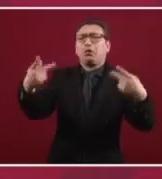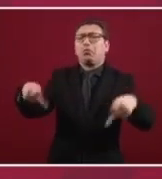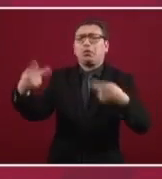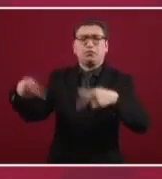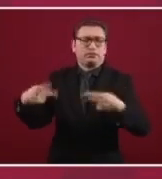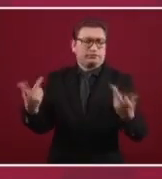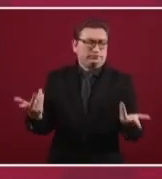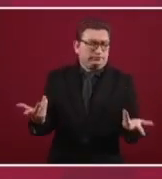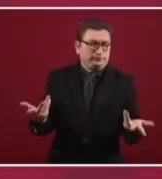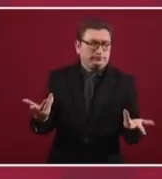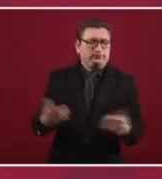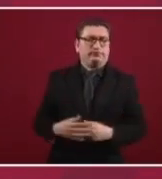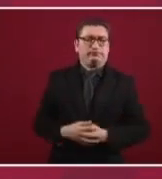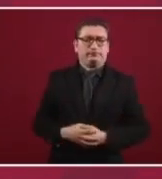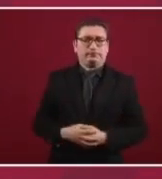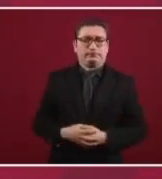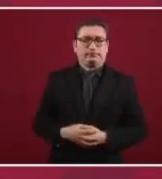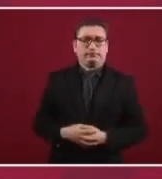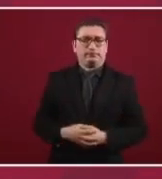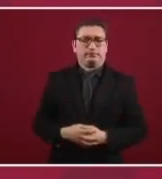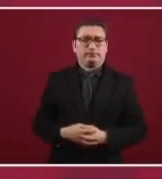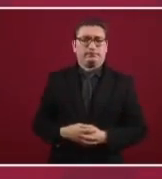que